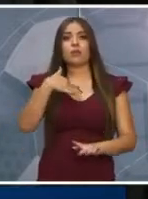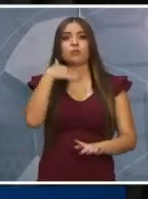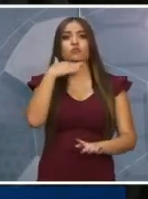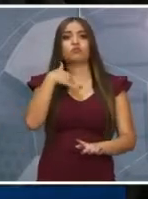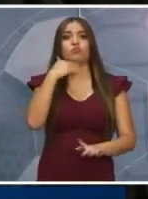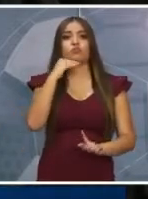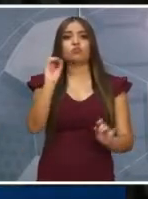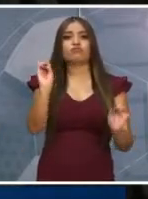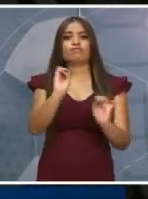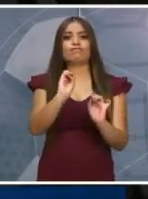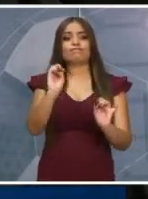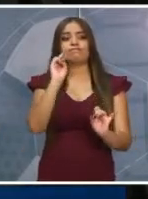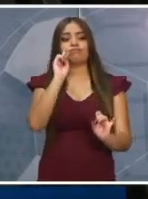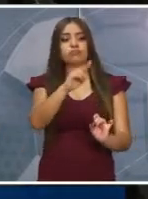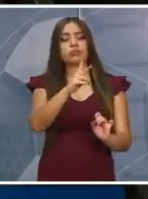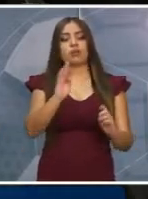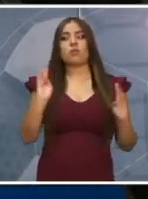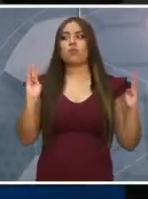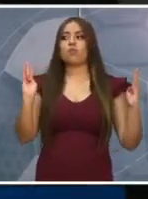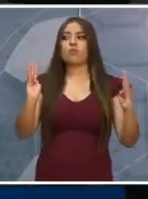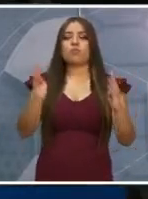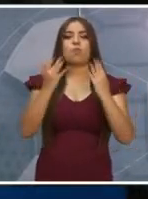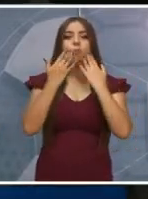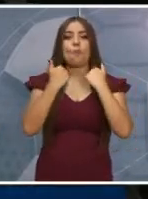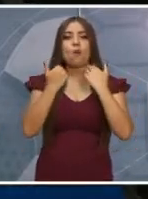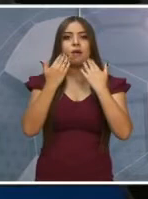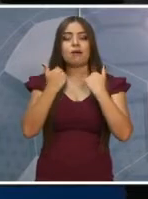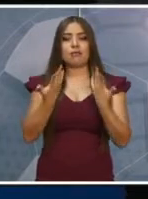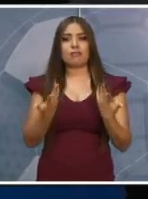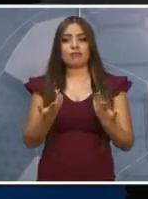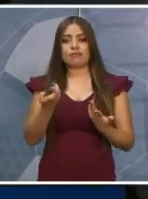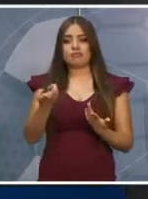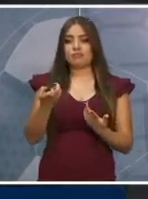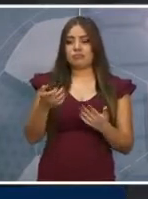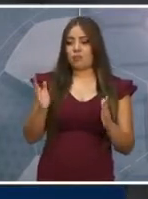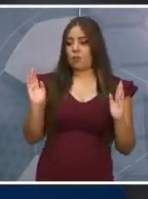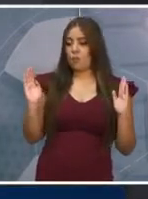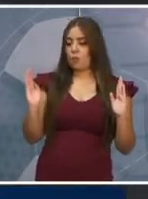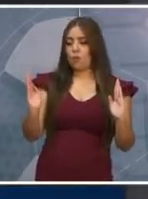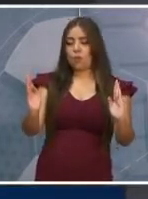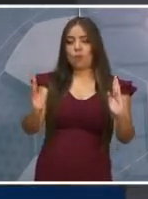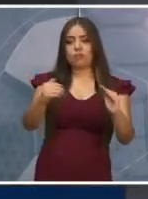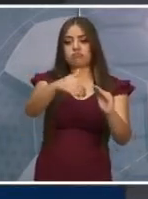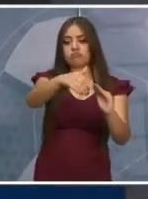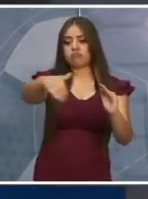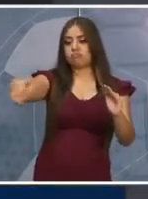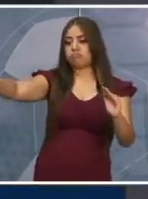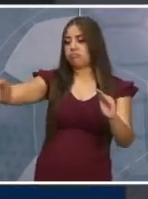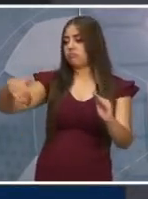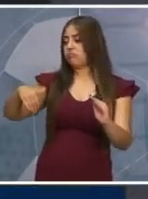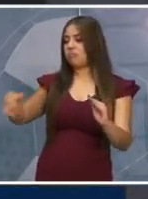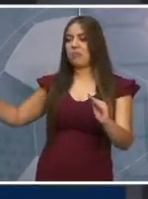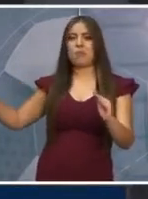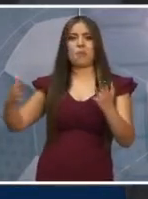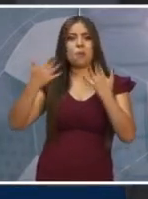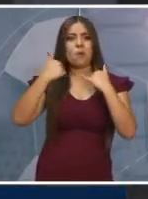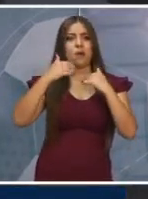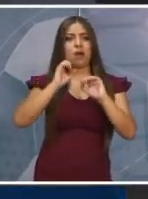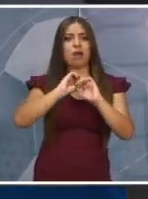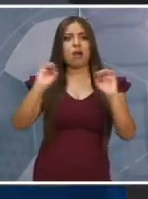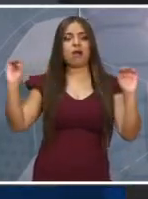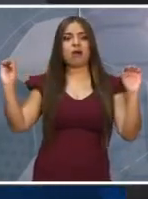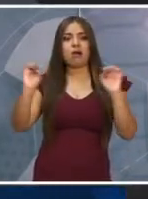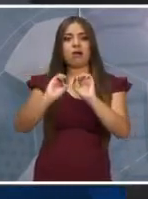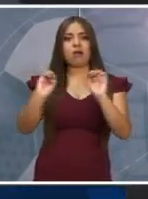en ningún lado, ni tanto de los lados, ni de frente, ni para atrás. O sea, está completamente inseguro